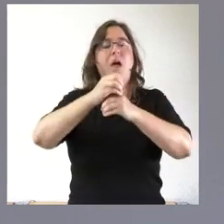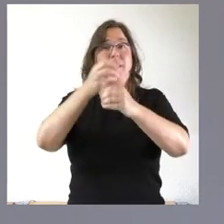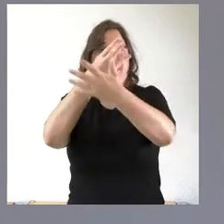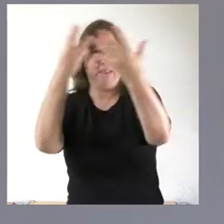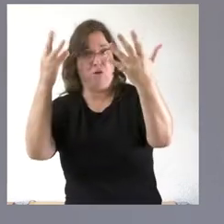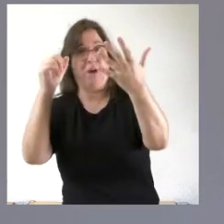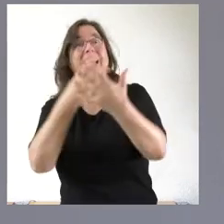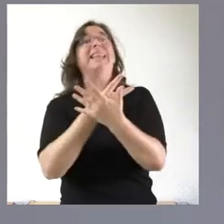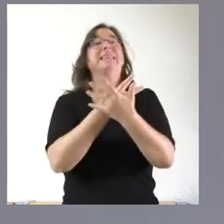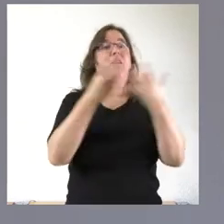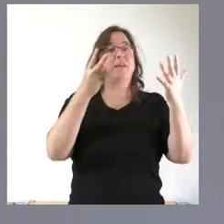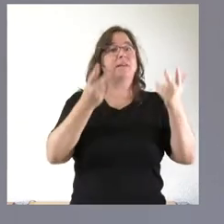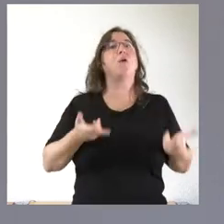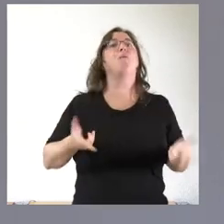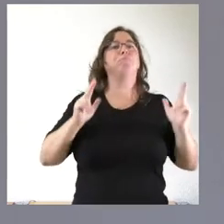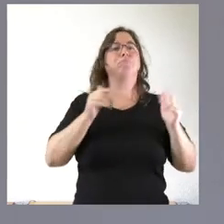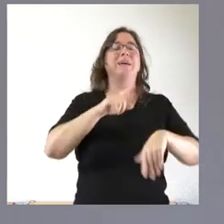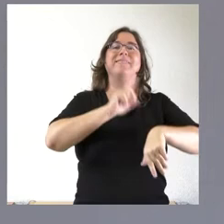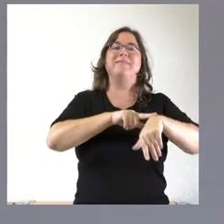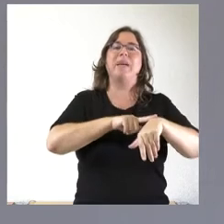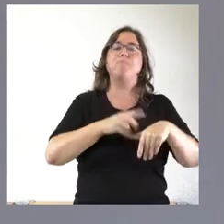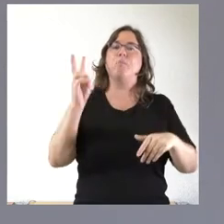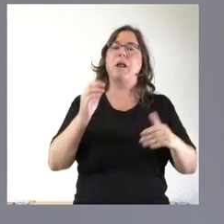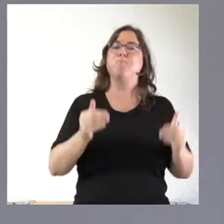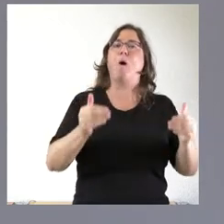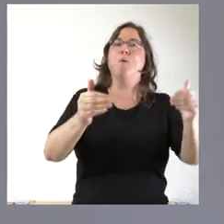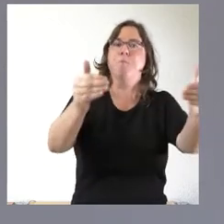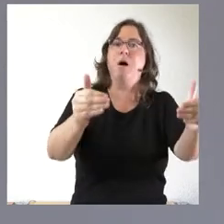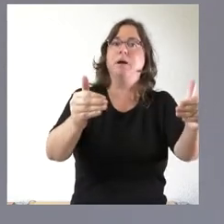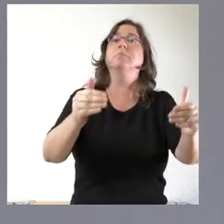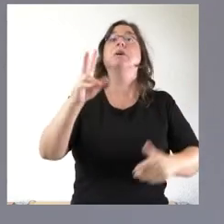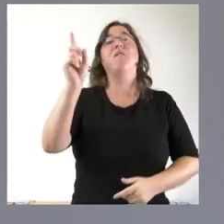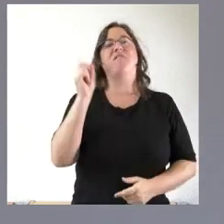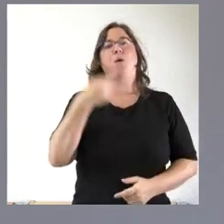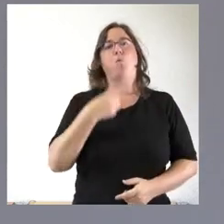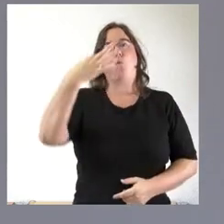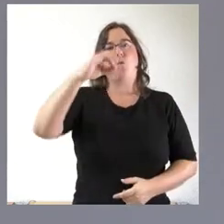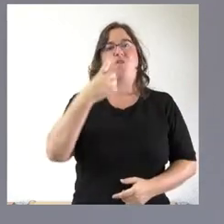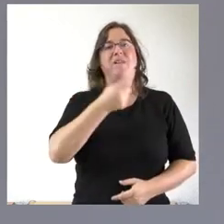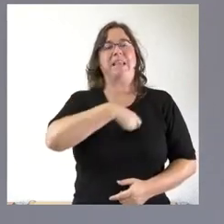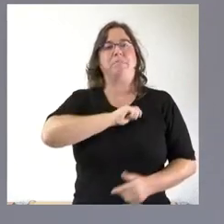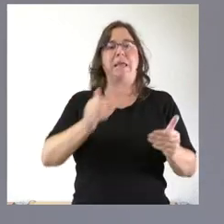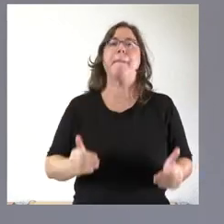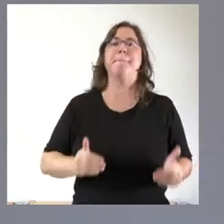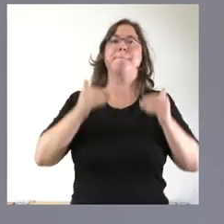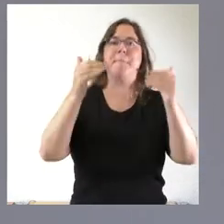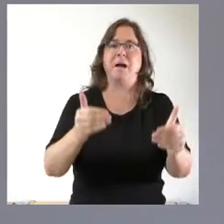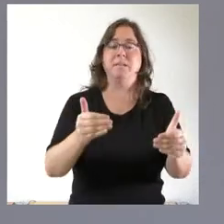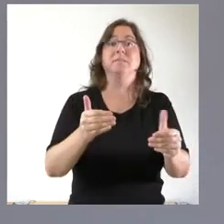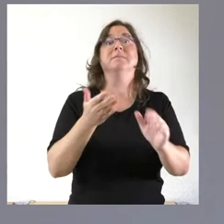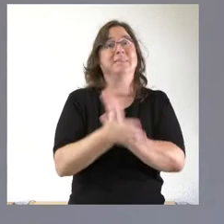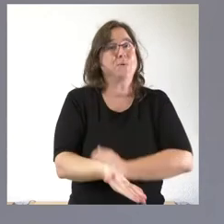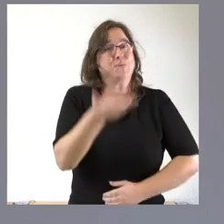han autorizado la prórroga de las mismas. Solo queda España por permitir la autorización de esta prórroga, que es tanto más